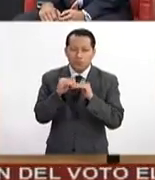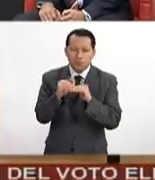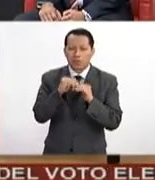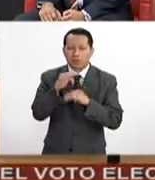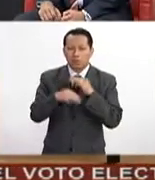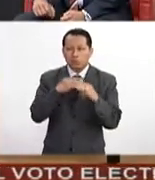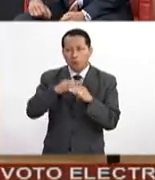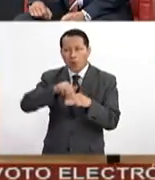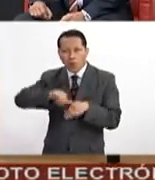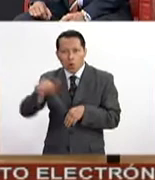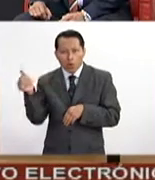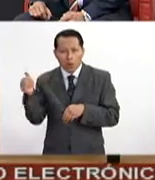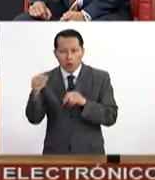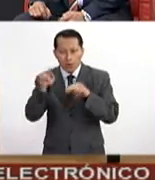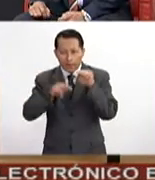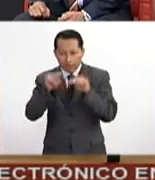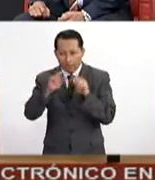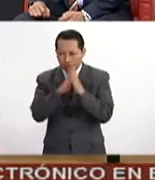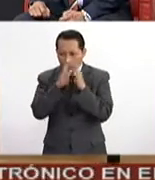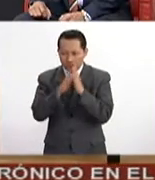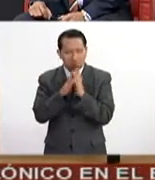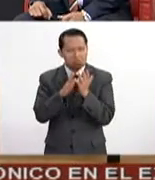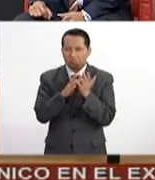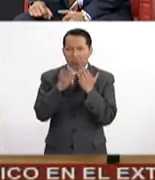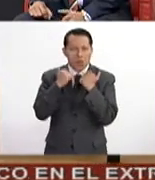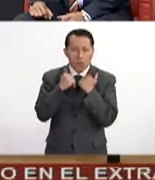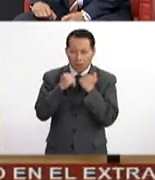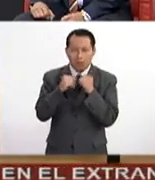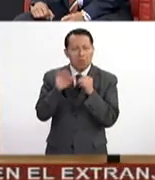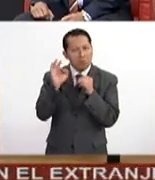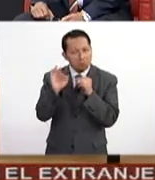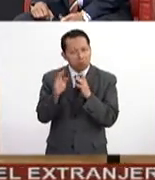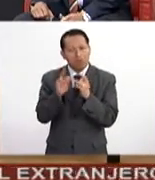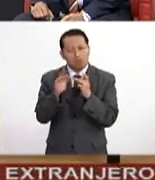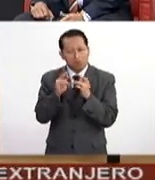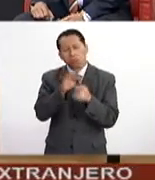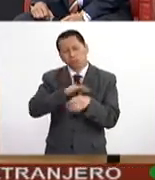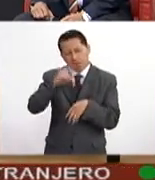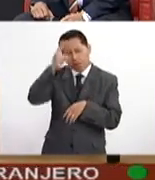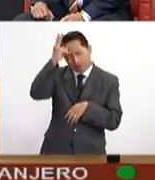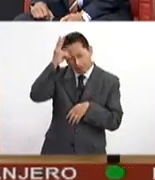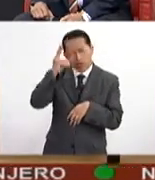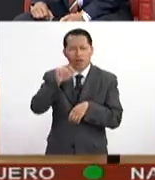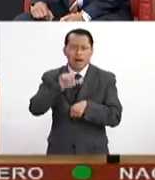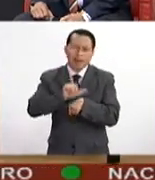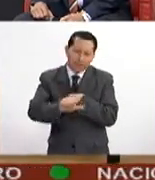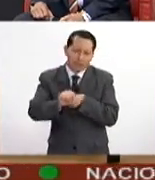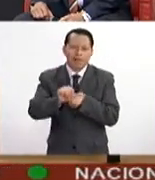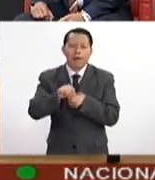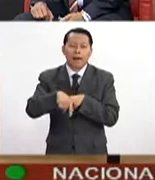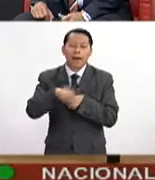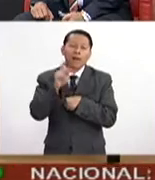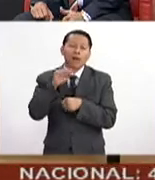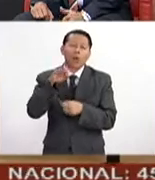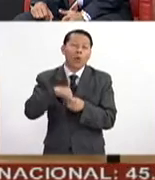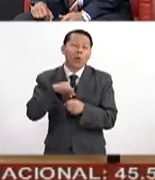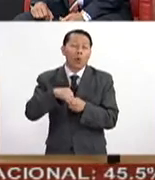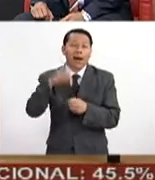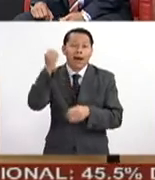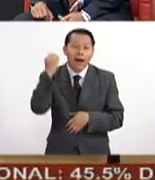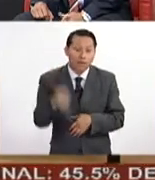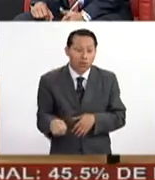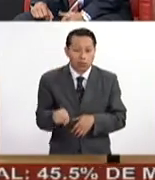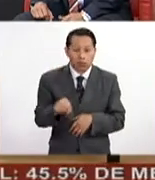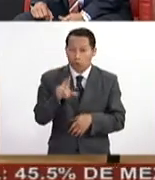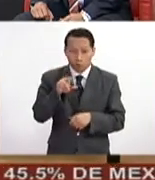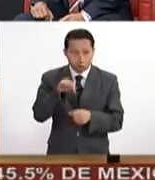mundo que tenga este nivel de participación. Es decir, esto puede pasar en Perú, puede pasar en Argentina, pero es voto obligatorio. Si no